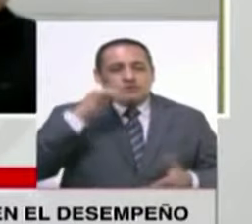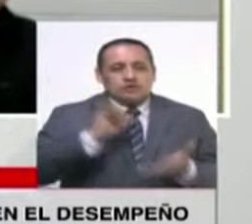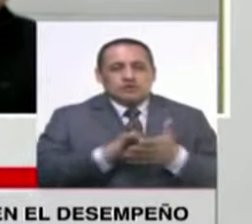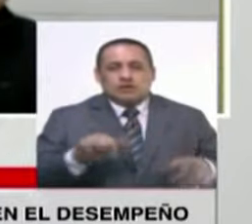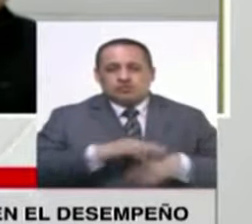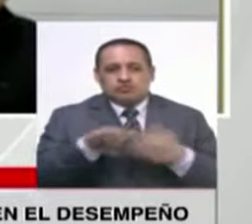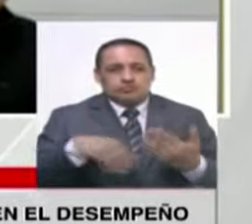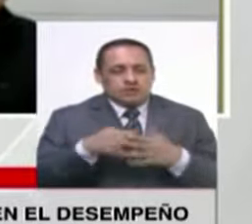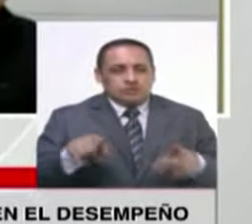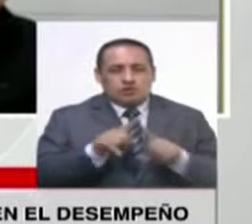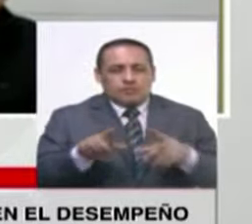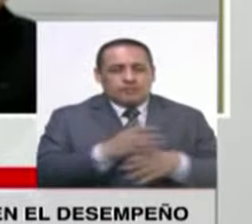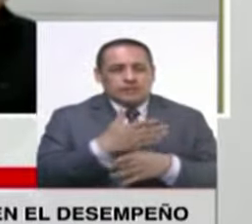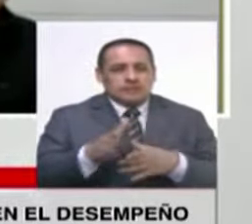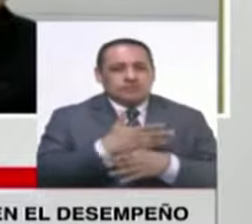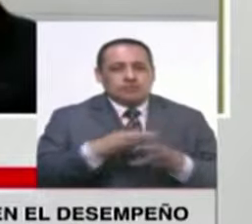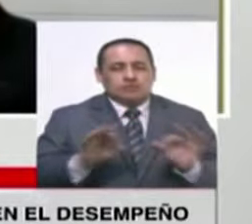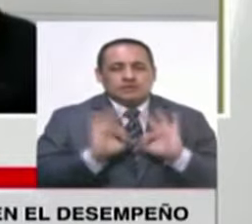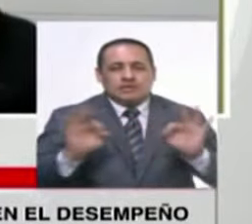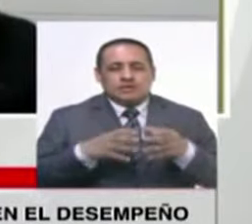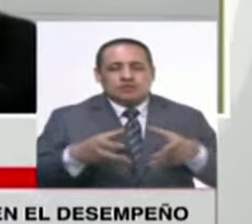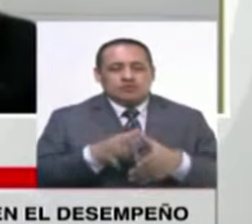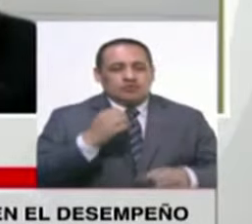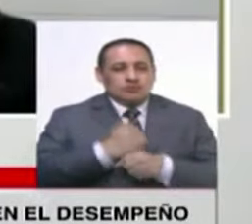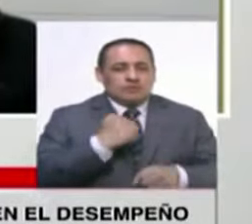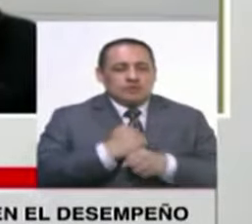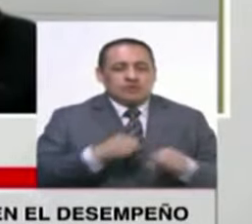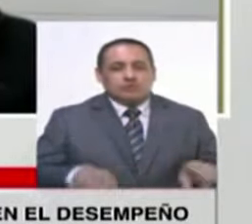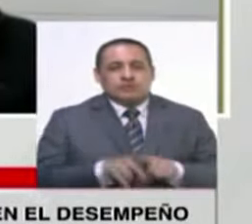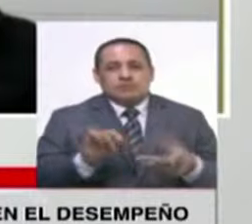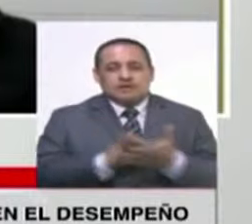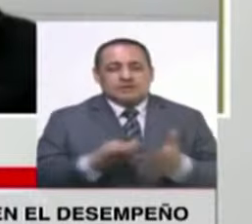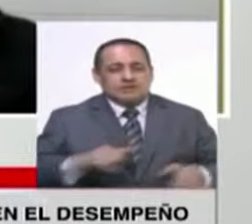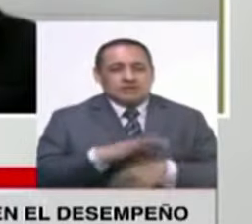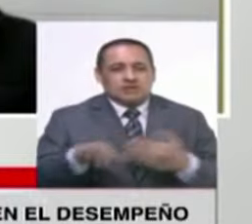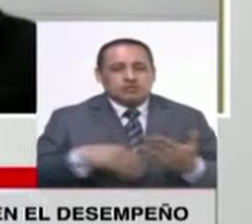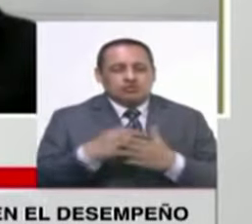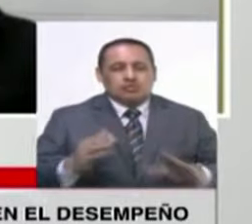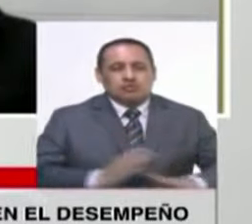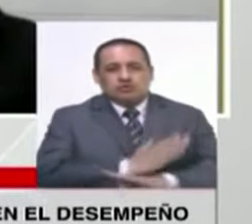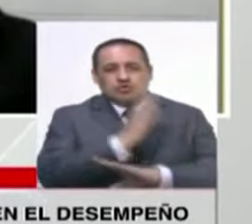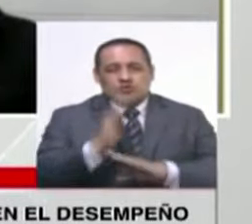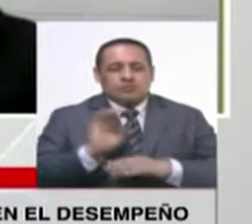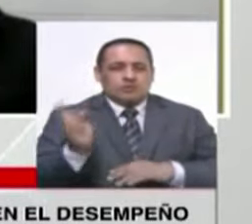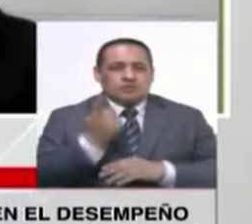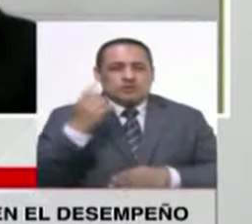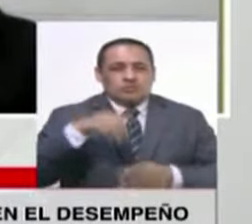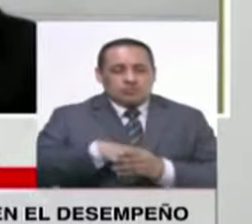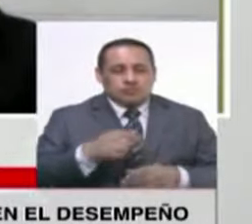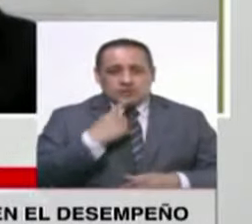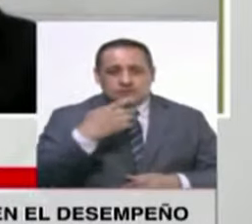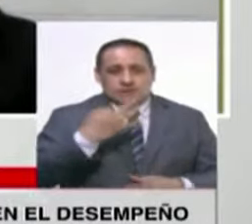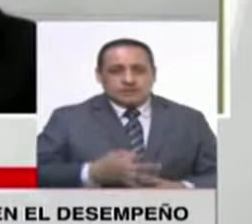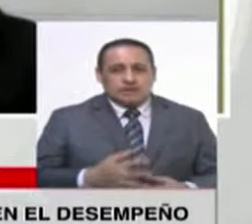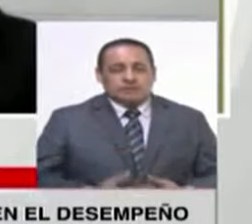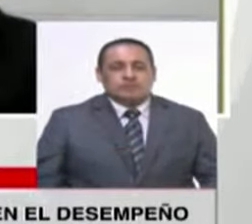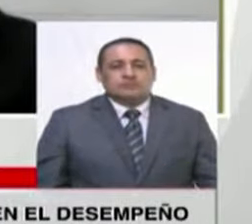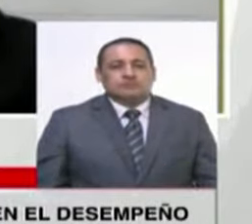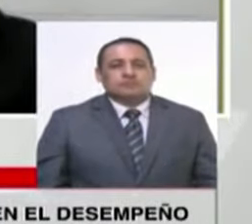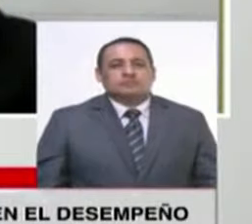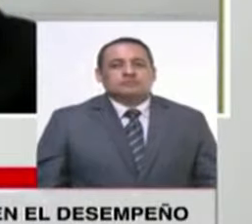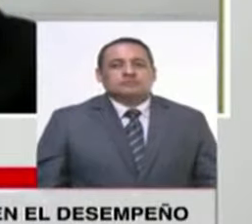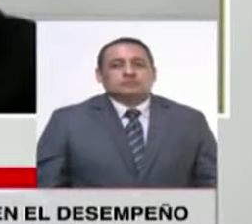no participó de la campaña o de todo esto durante la primera vuelta, ¿es correcto?